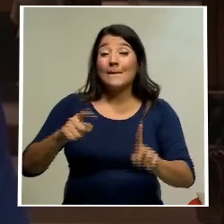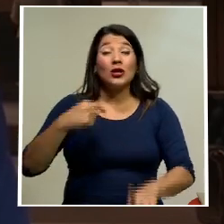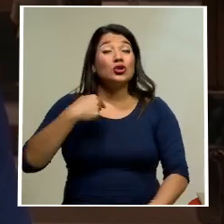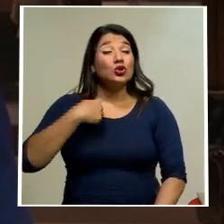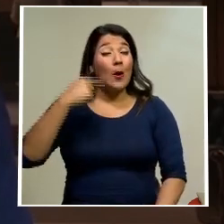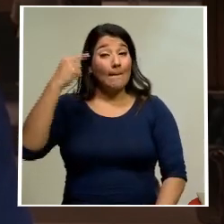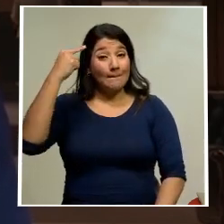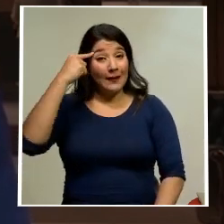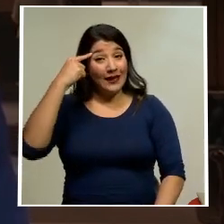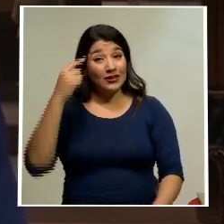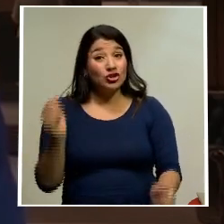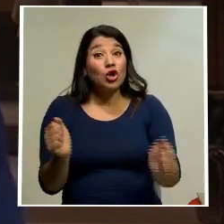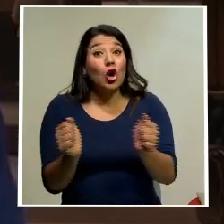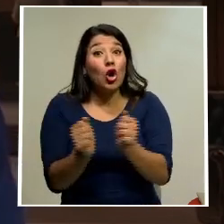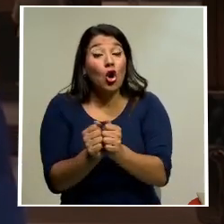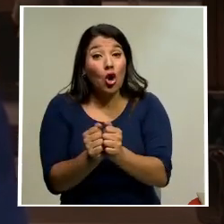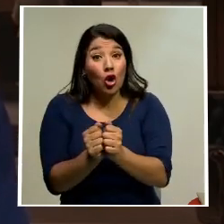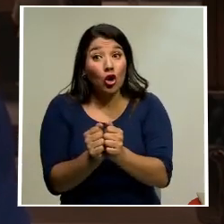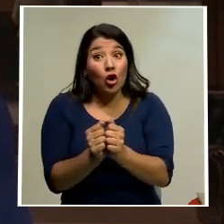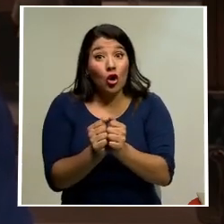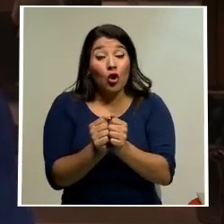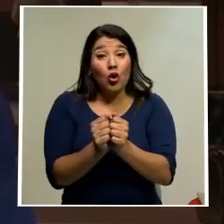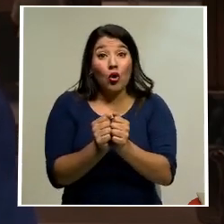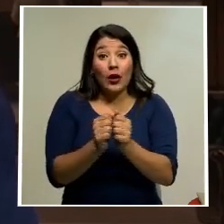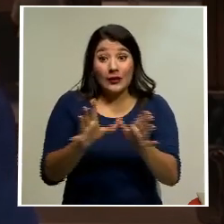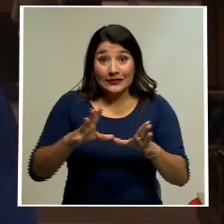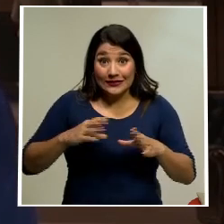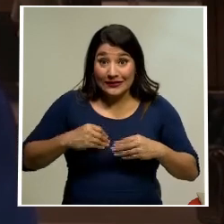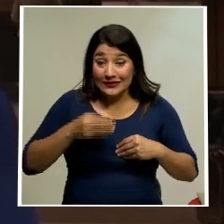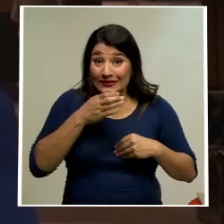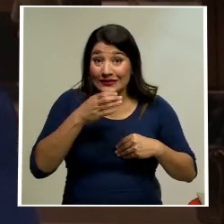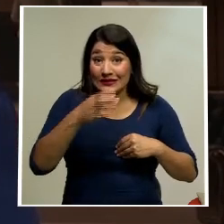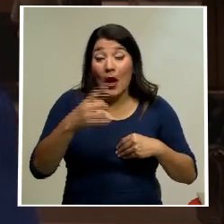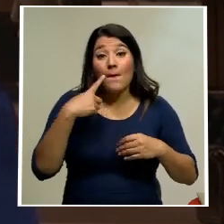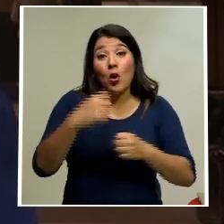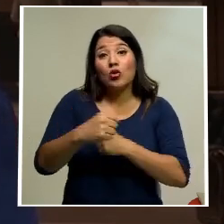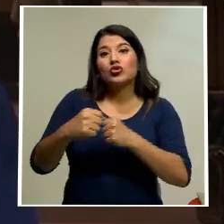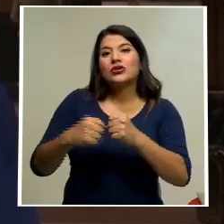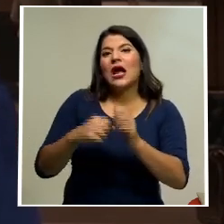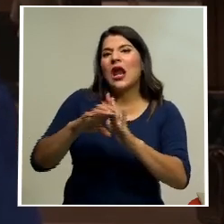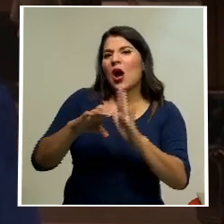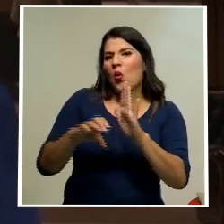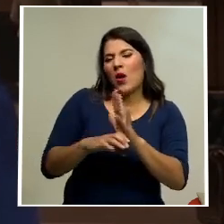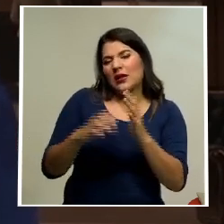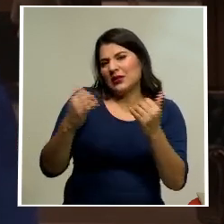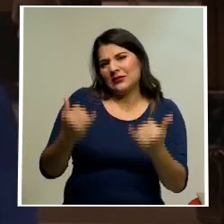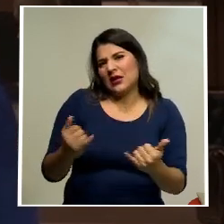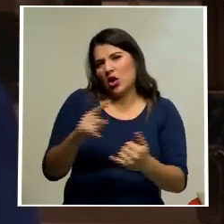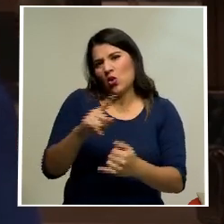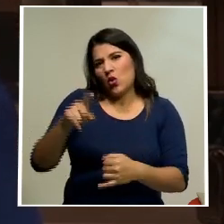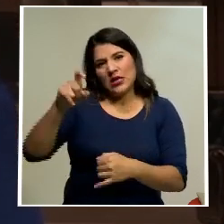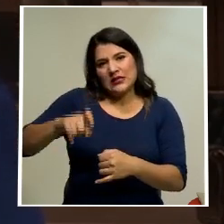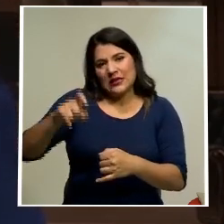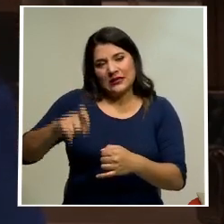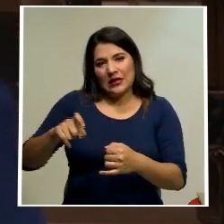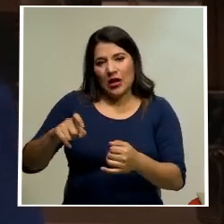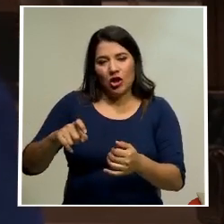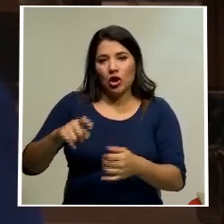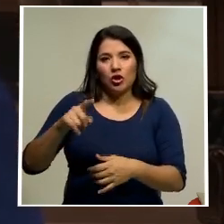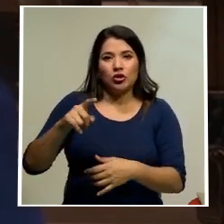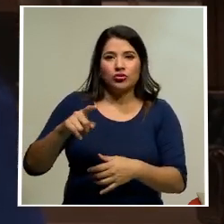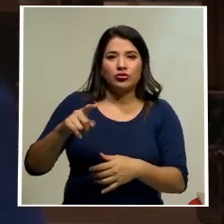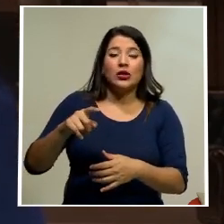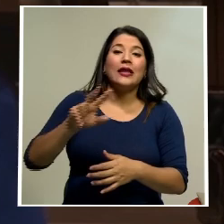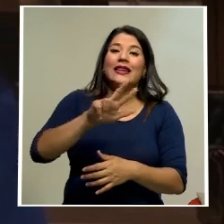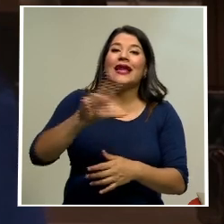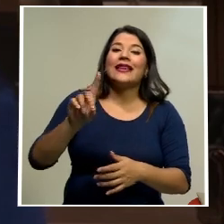modificaciones que indica el voto de la sala, pues ya perdería sentido que la votación esté calificada. O es decir, perdería sentido que la Corte alegue